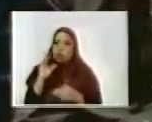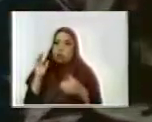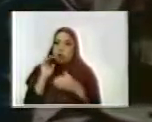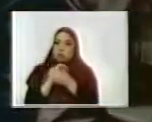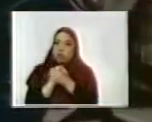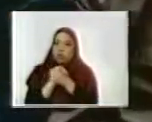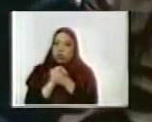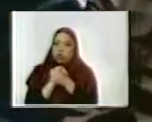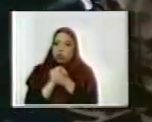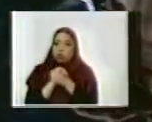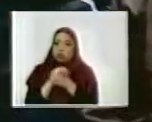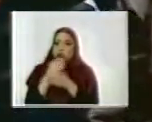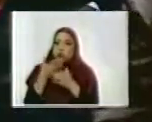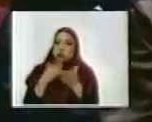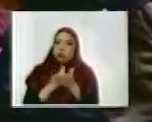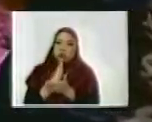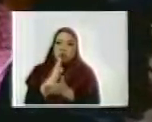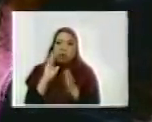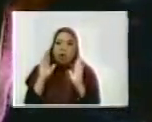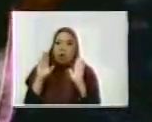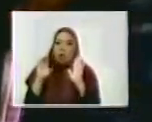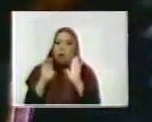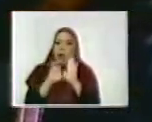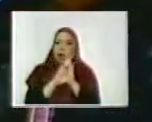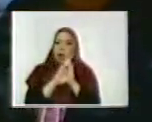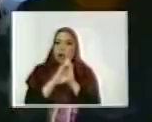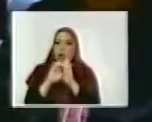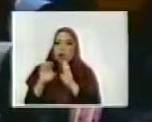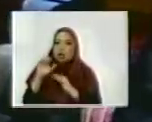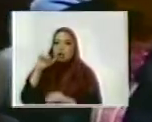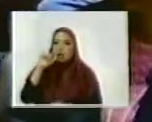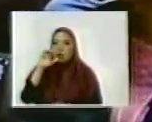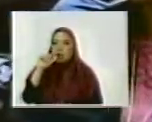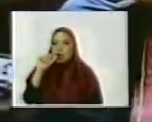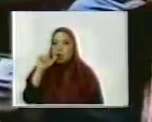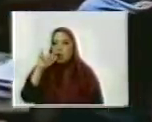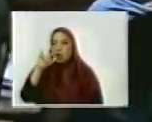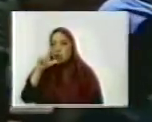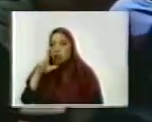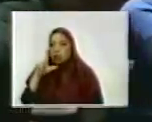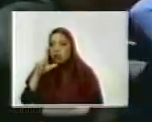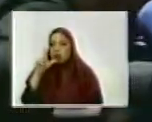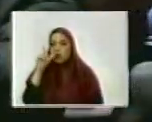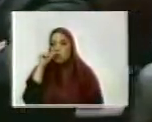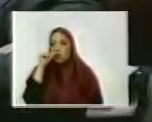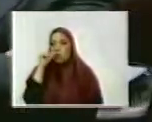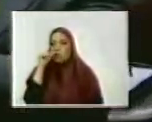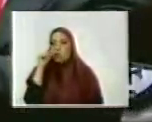compatriota, camarada de siempre, Ali Rodríguez Araque.